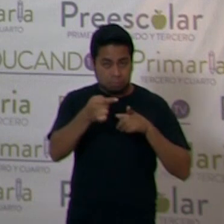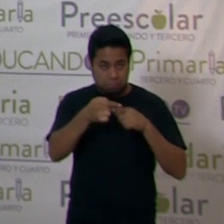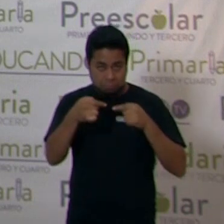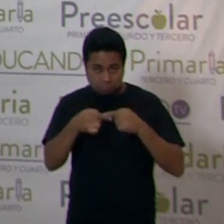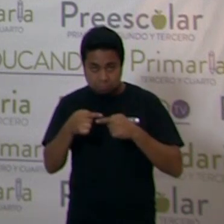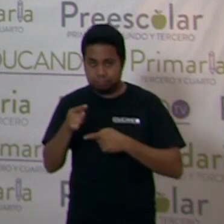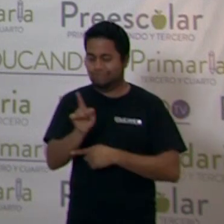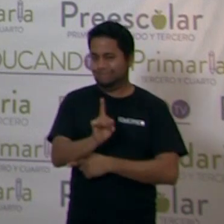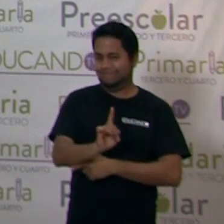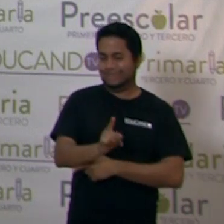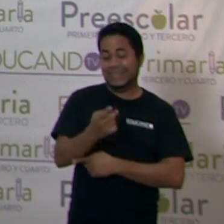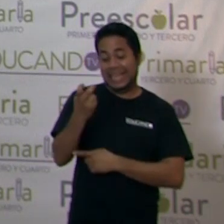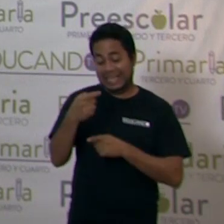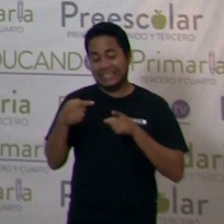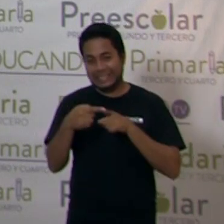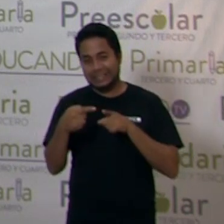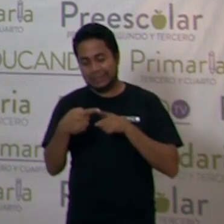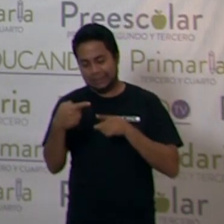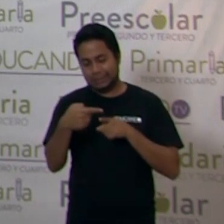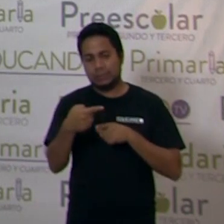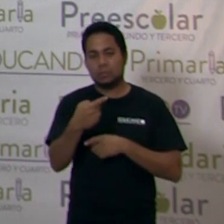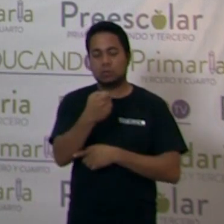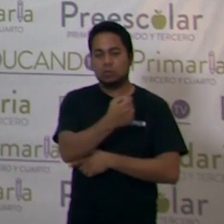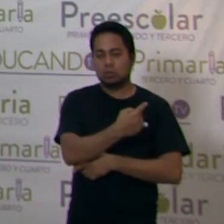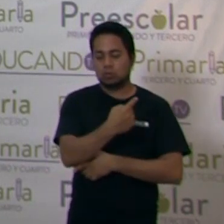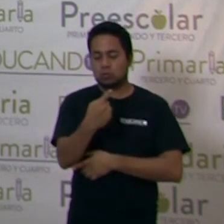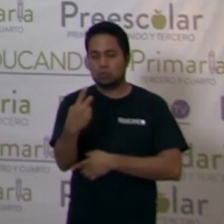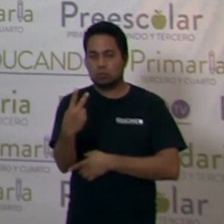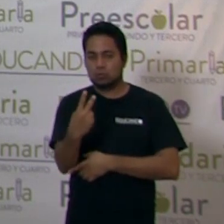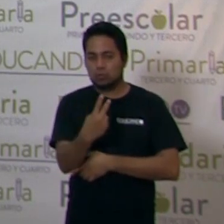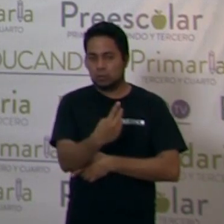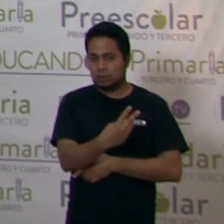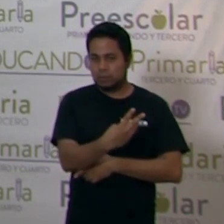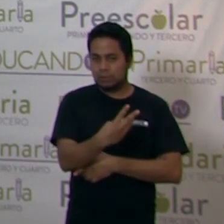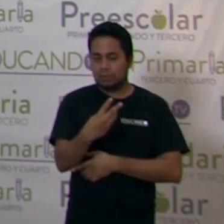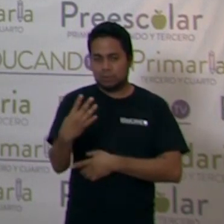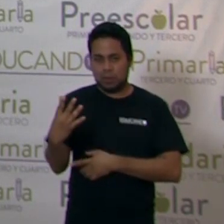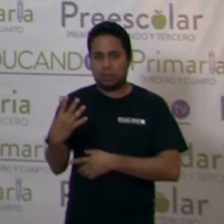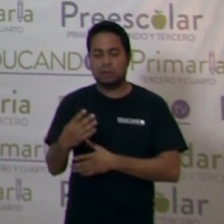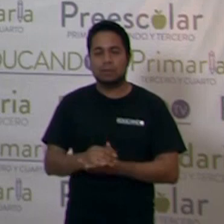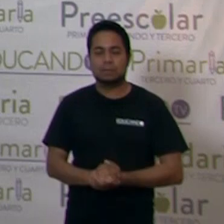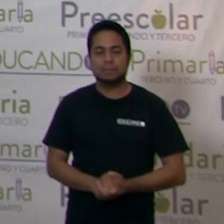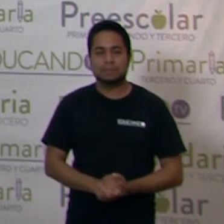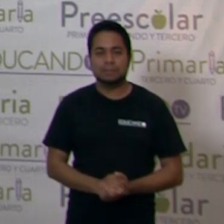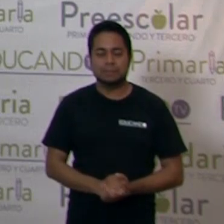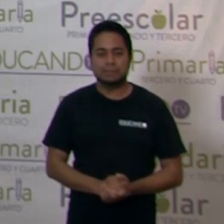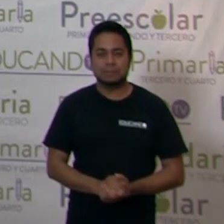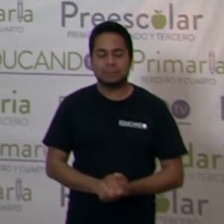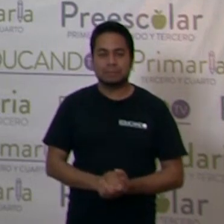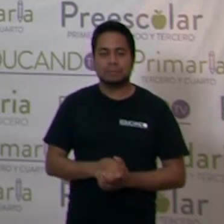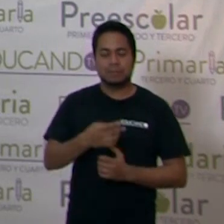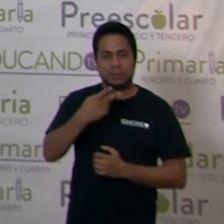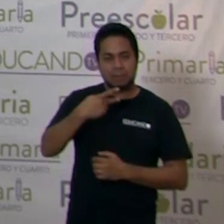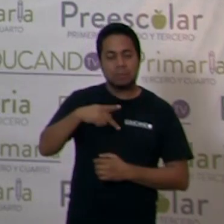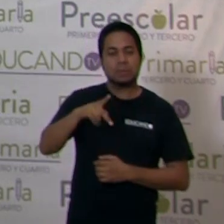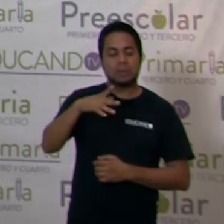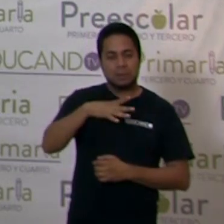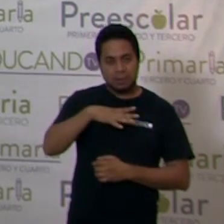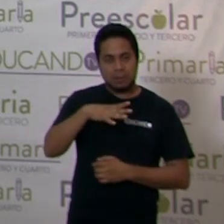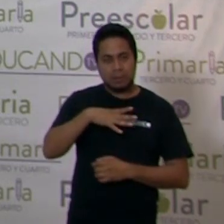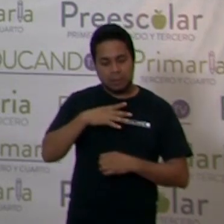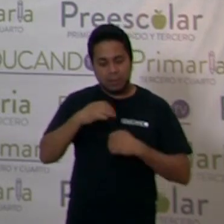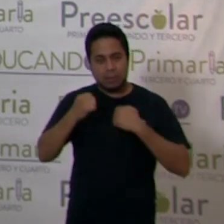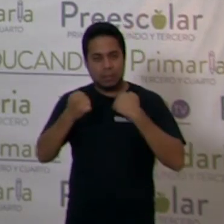no es este 1 dos 3 cu pero hay algo que lo